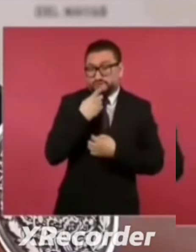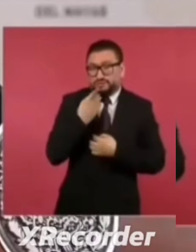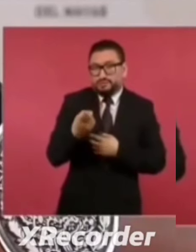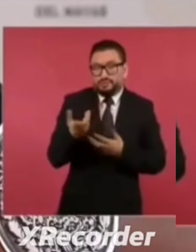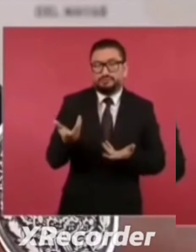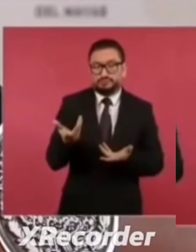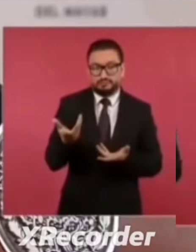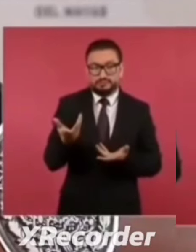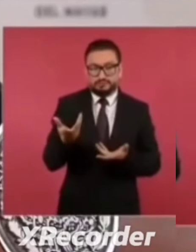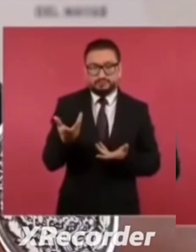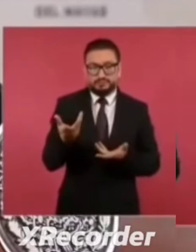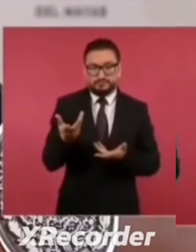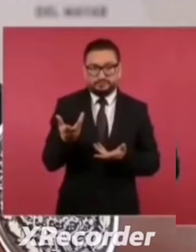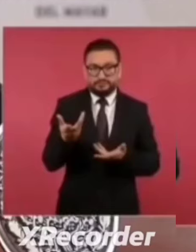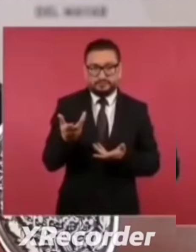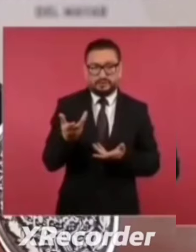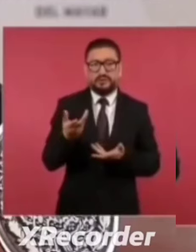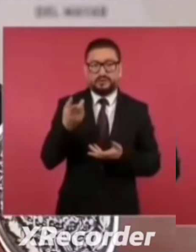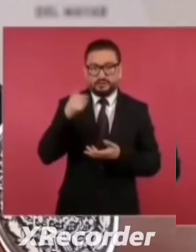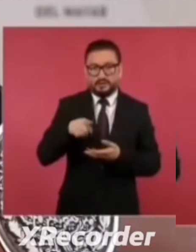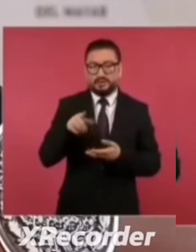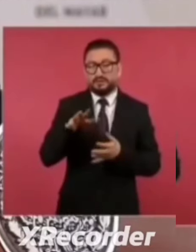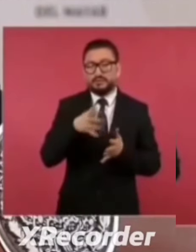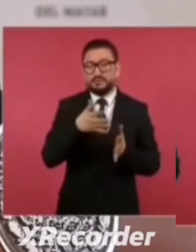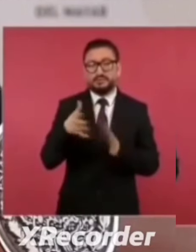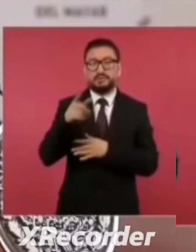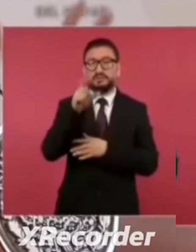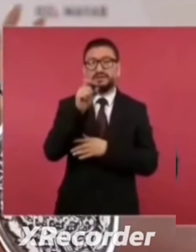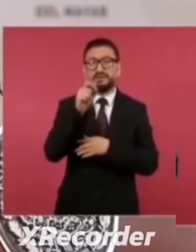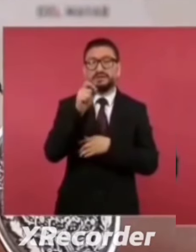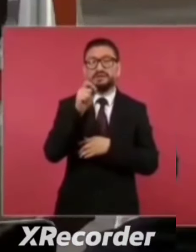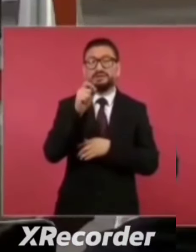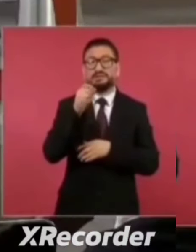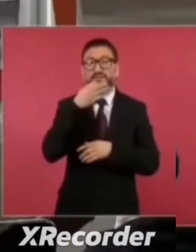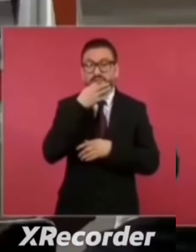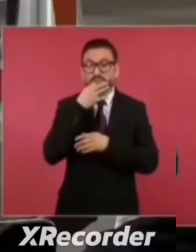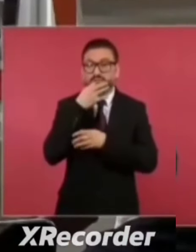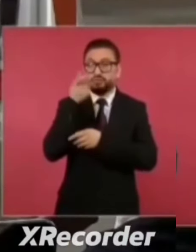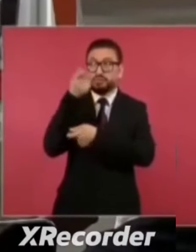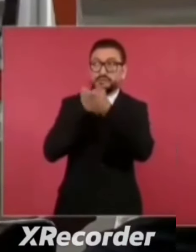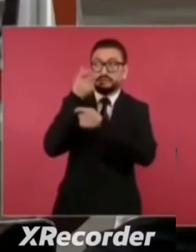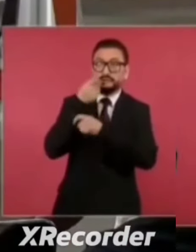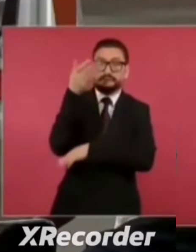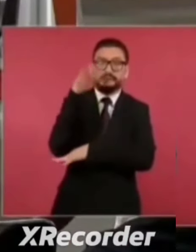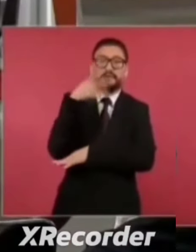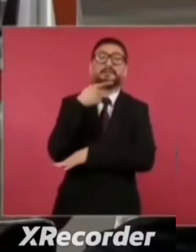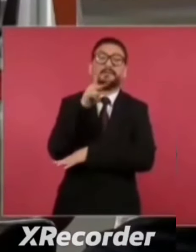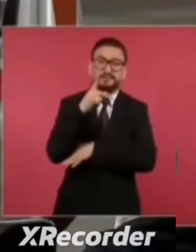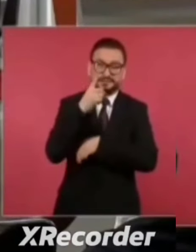y ya en 20 minutos se puso, pero sí hubo jaloneo,